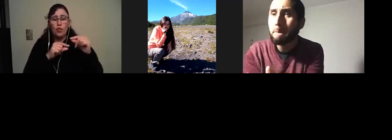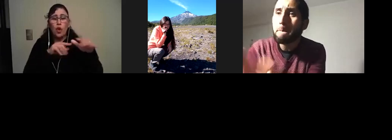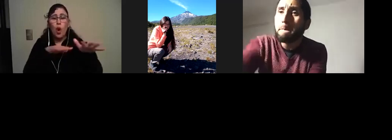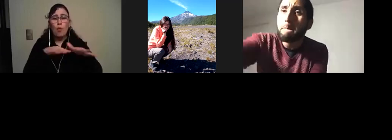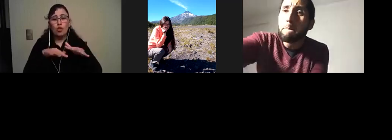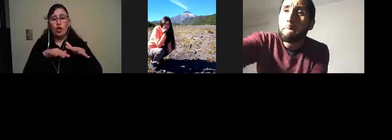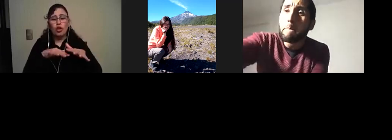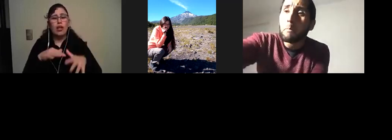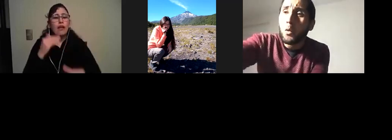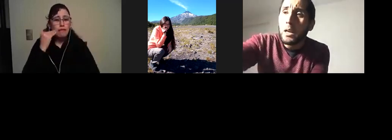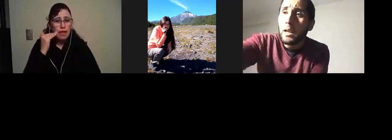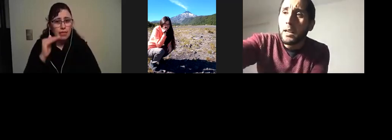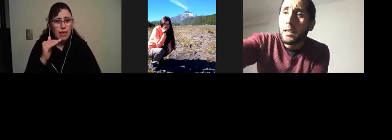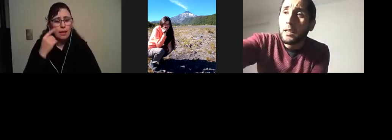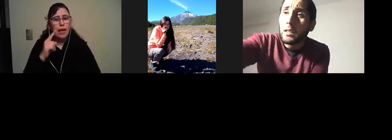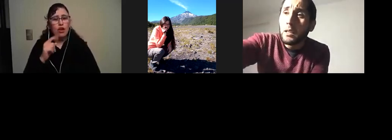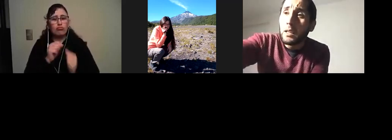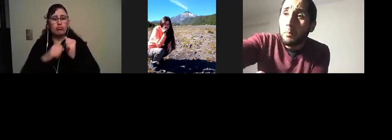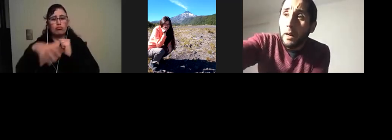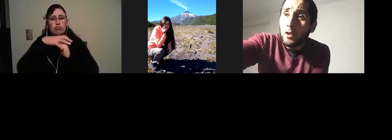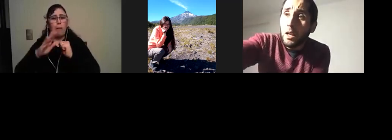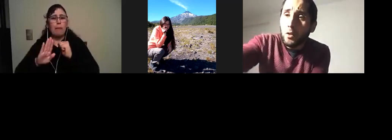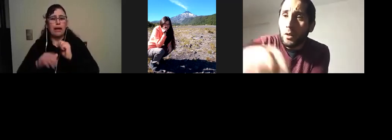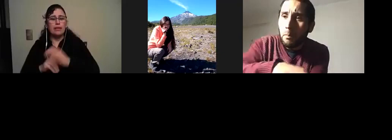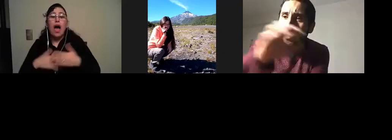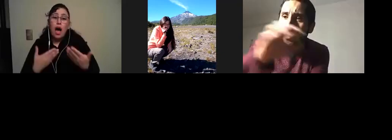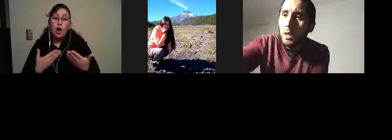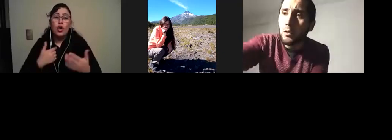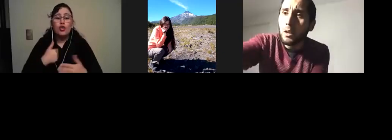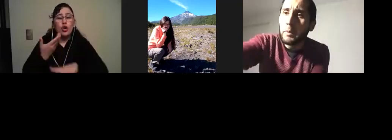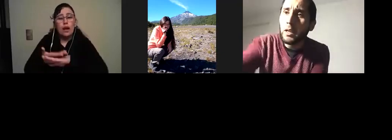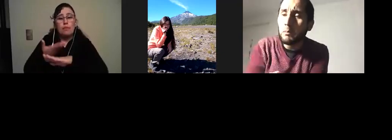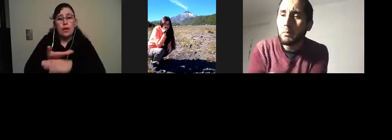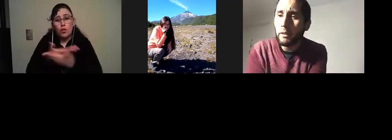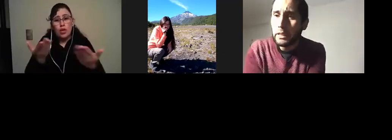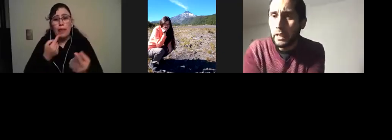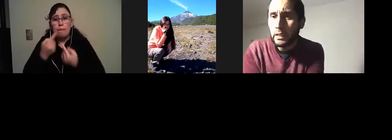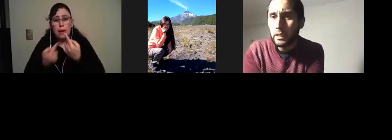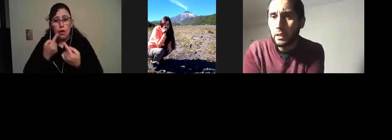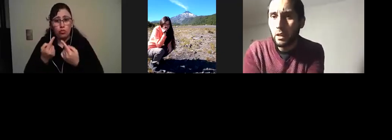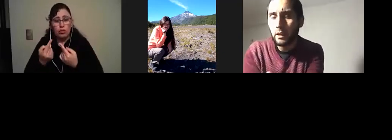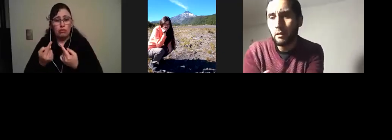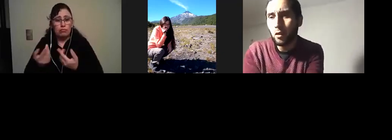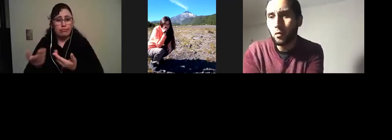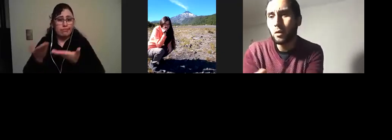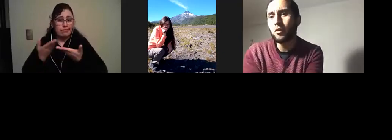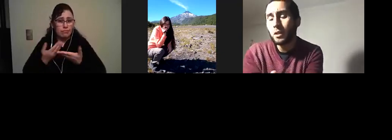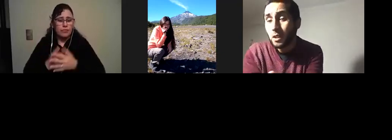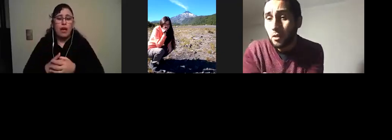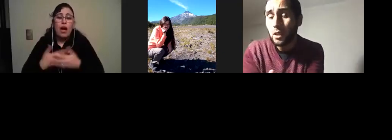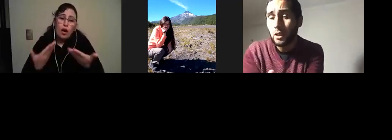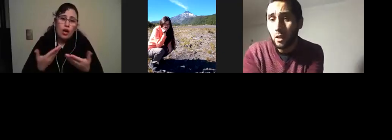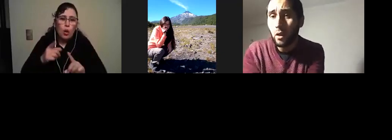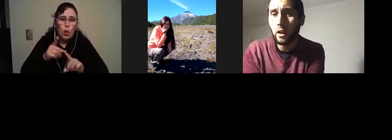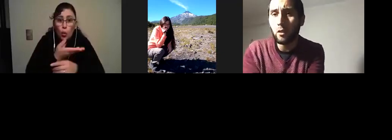cerebral. Voy a dar el espacio a todas las preguntas que ustedes me quieran verbalizar. Si alguien ha visto algún niño